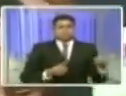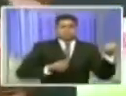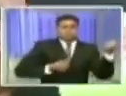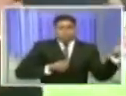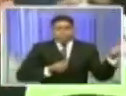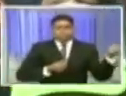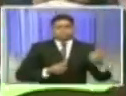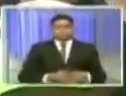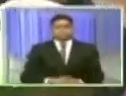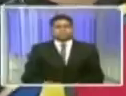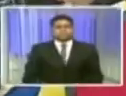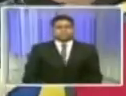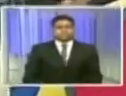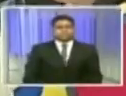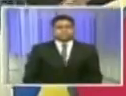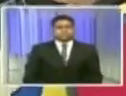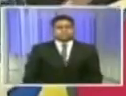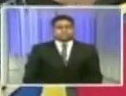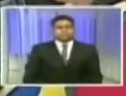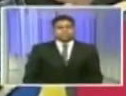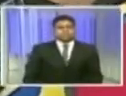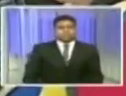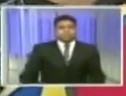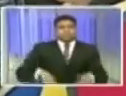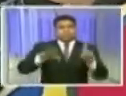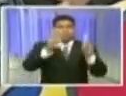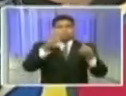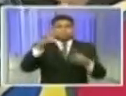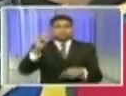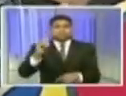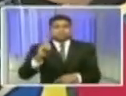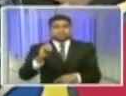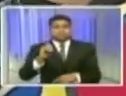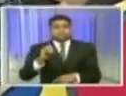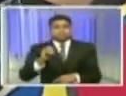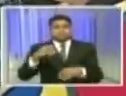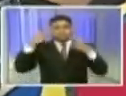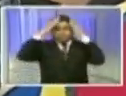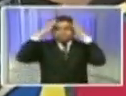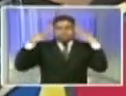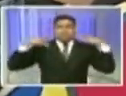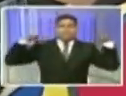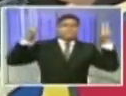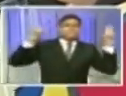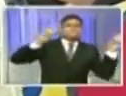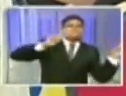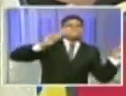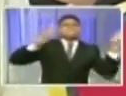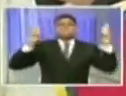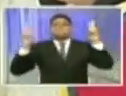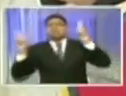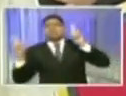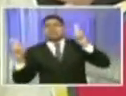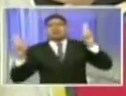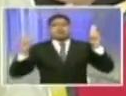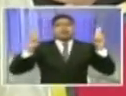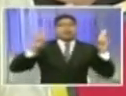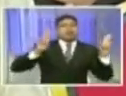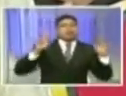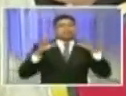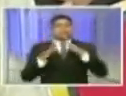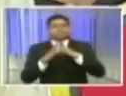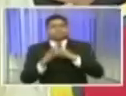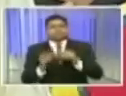rock, los 60 del movimiento hippie mundial, los 60 de la lucha contra la guerra en